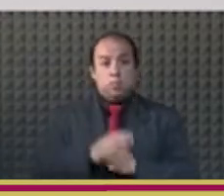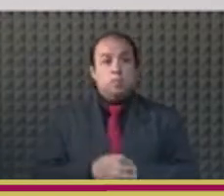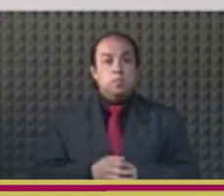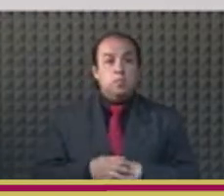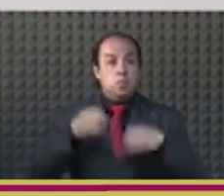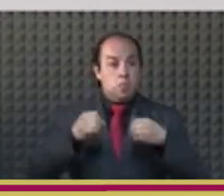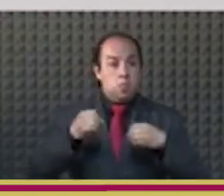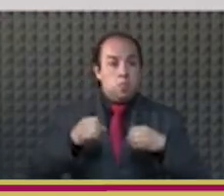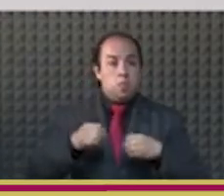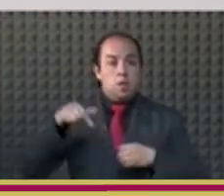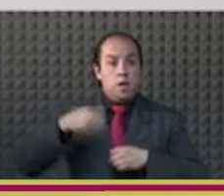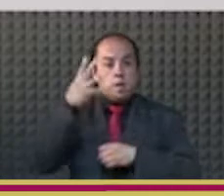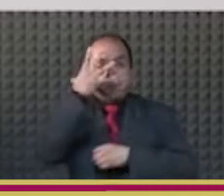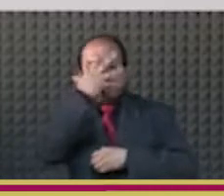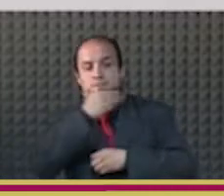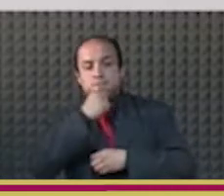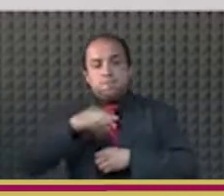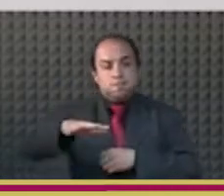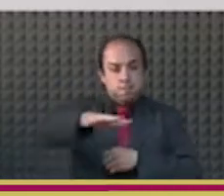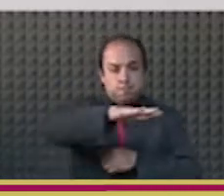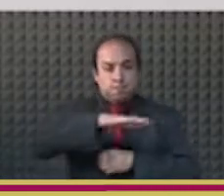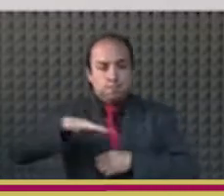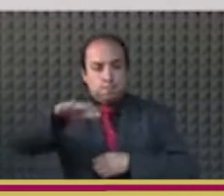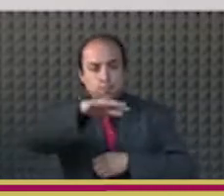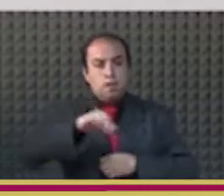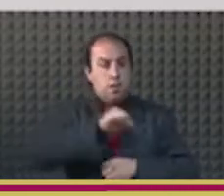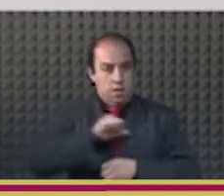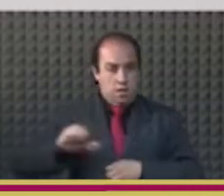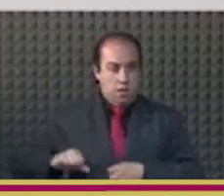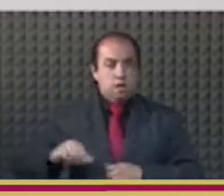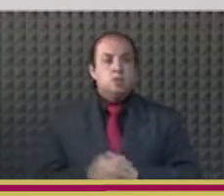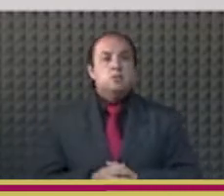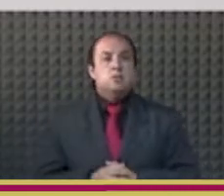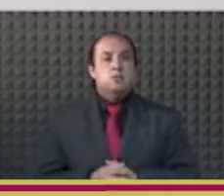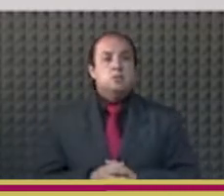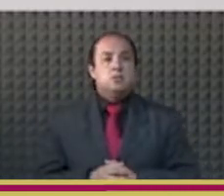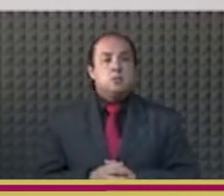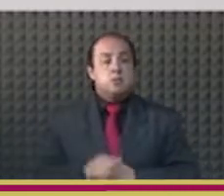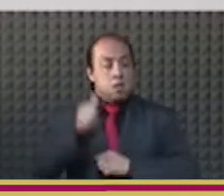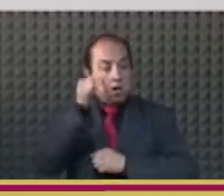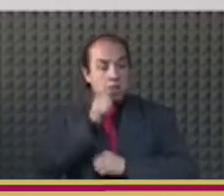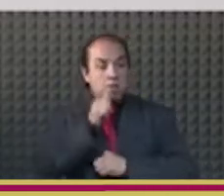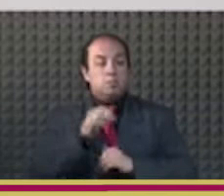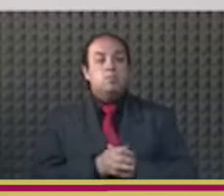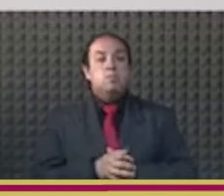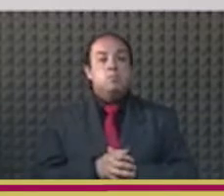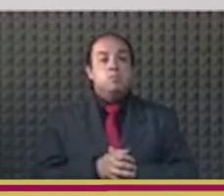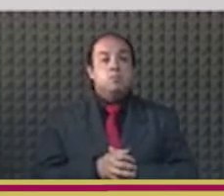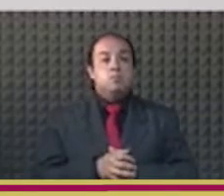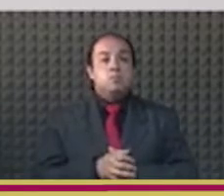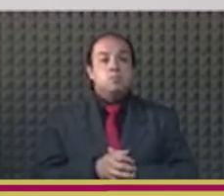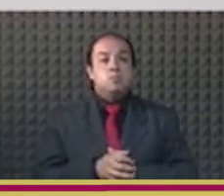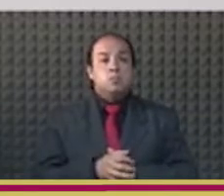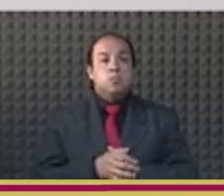esta hermosa explanada de esta hermosa alcaldía, sepan que el Gobierno de la